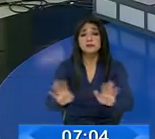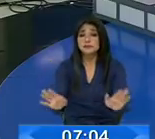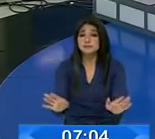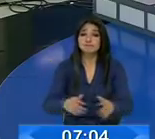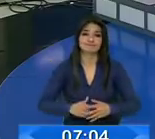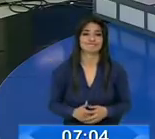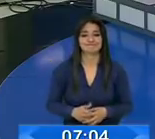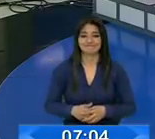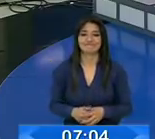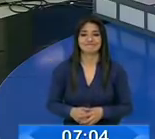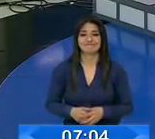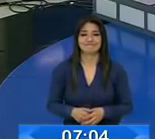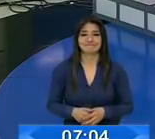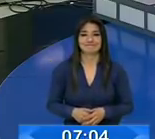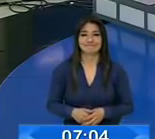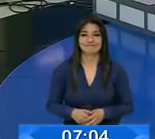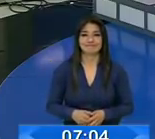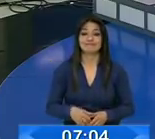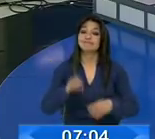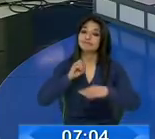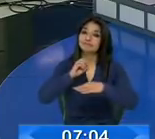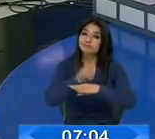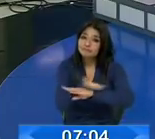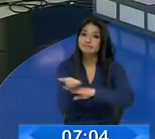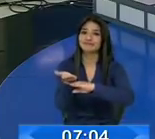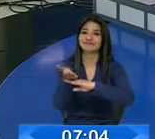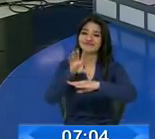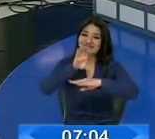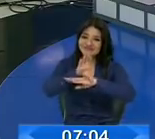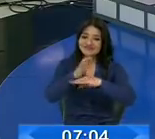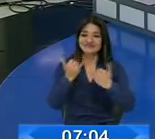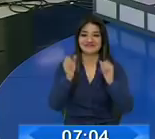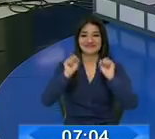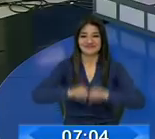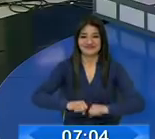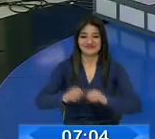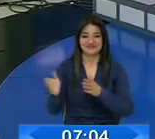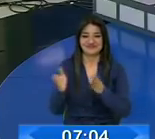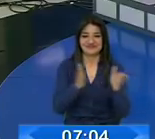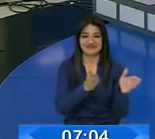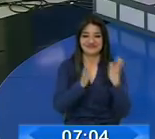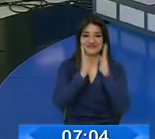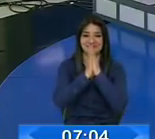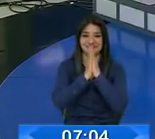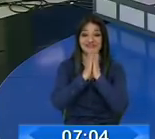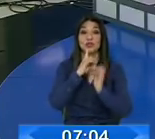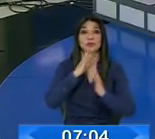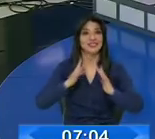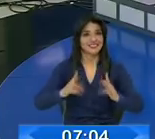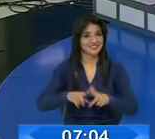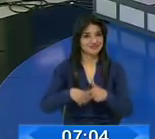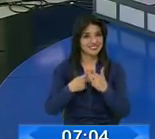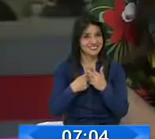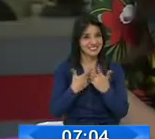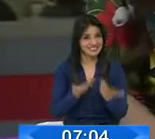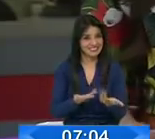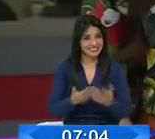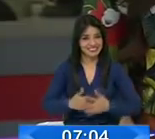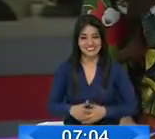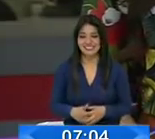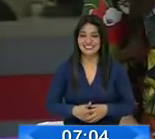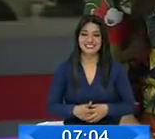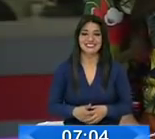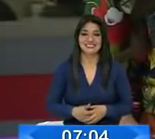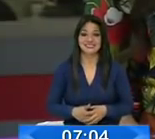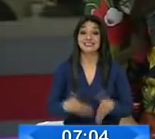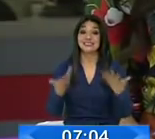Exactamente. Así que estas son nuestras recomendaciones del día de hoy, bueno, viernes. Por favor, cumpleañera. Iniciamos. Les contamos que finalmente llegó